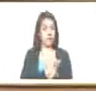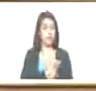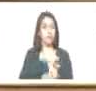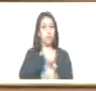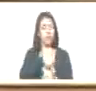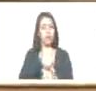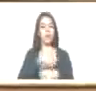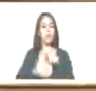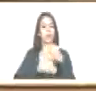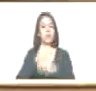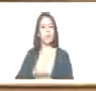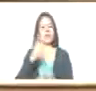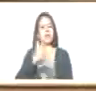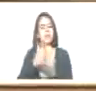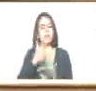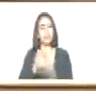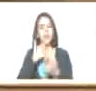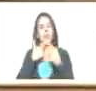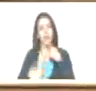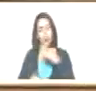cada rato y se postran todavía,